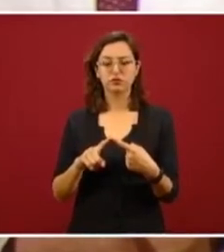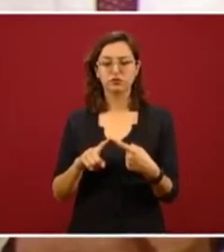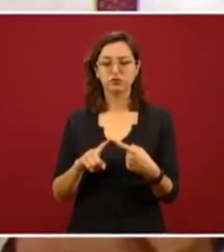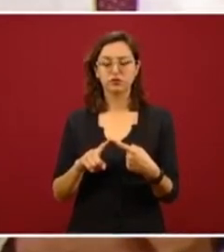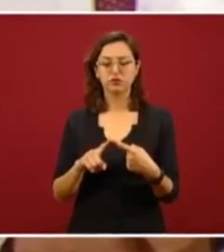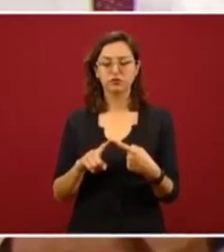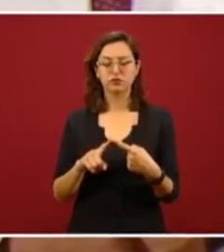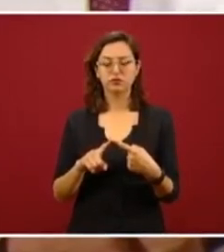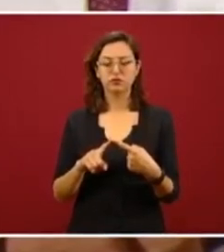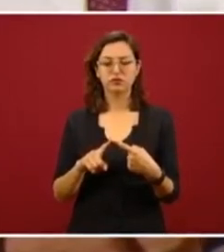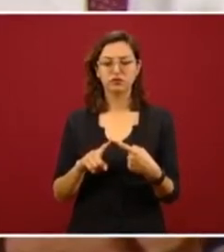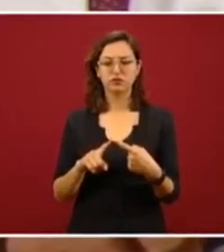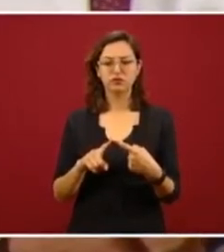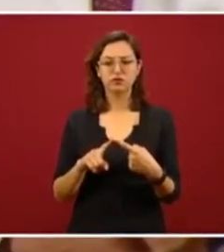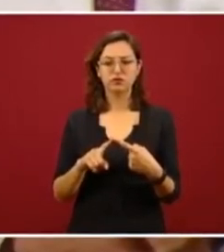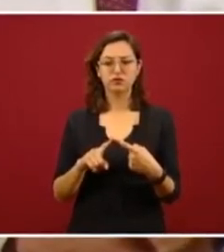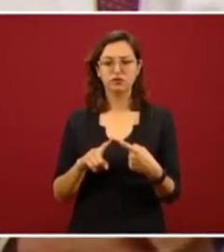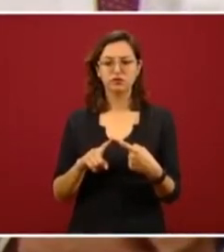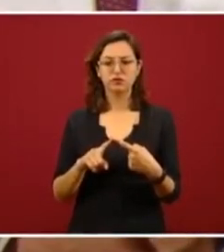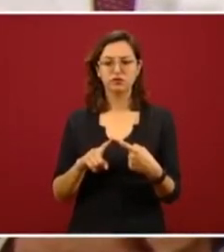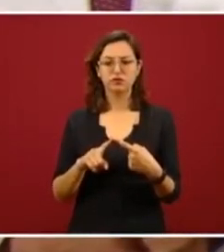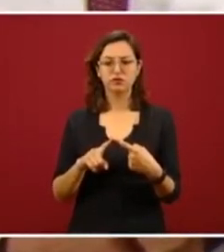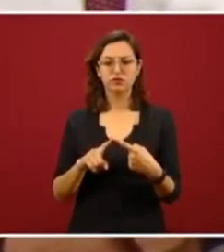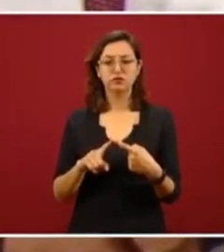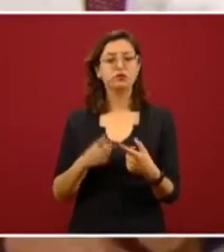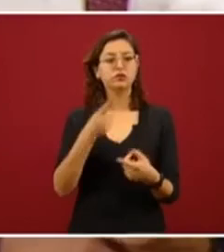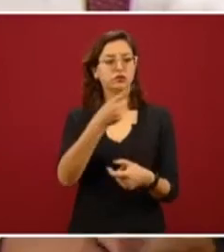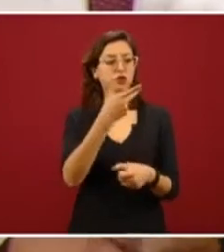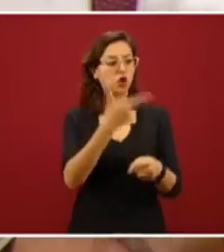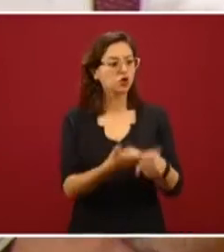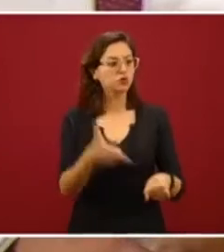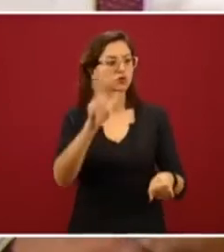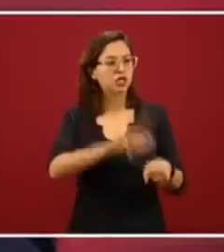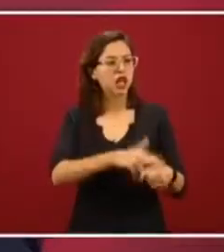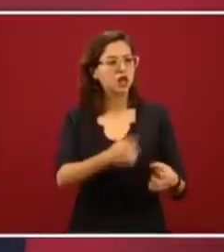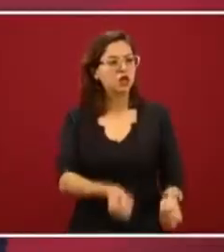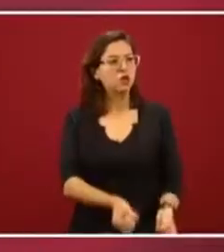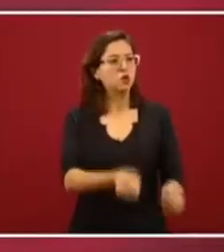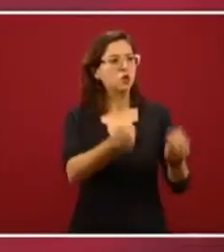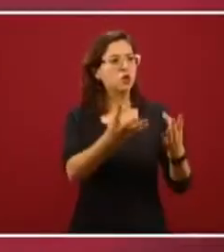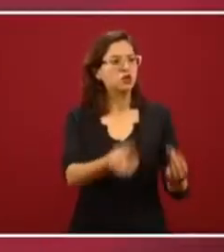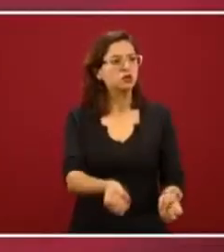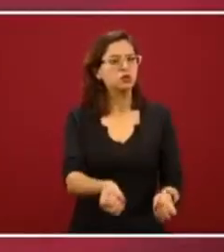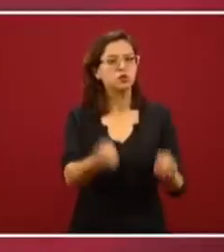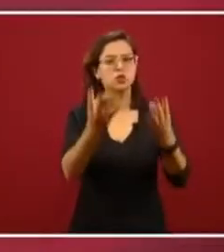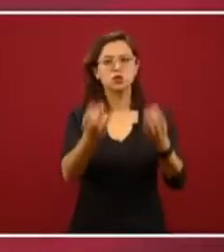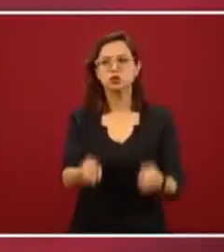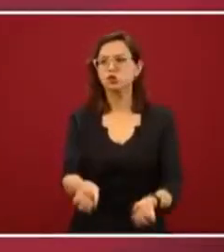más que la capacidad hospitalaria,